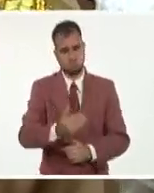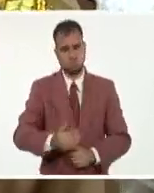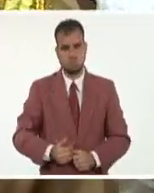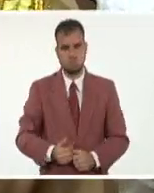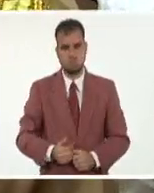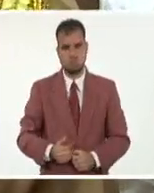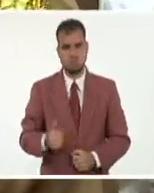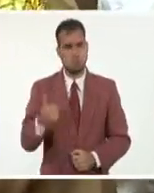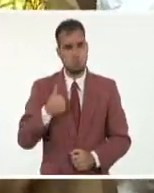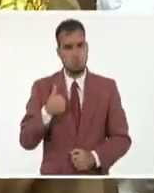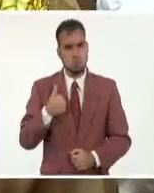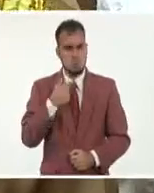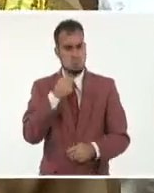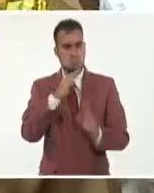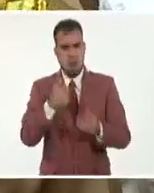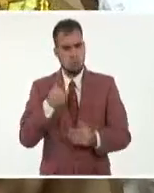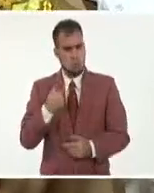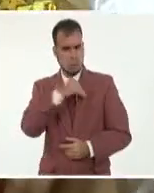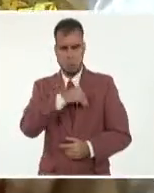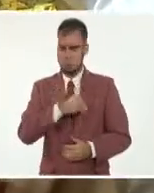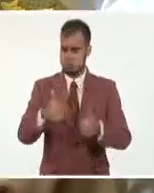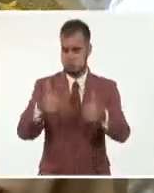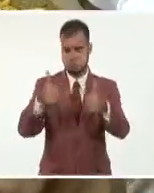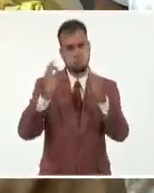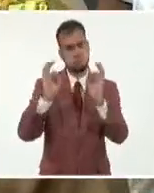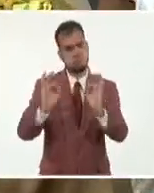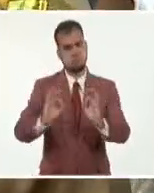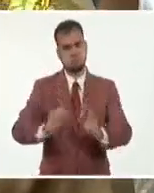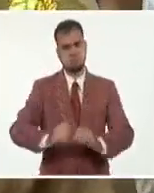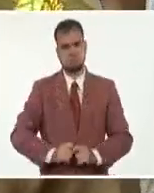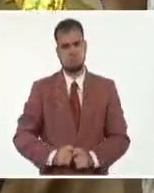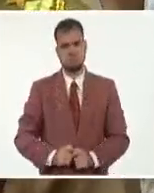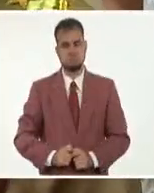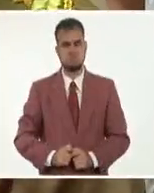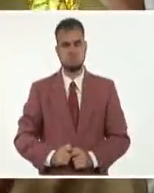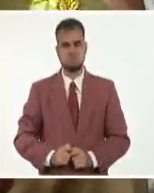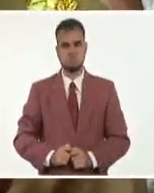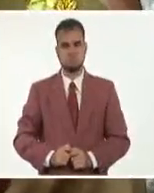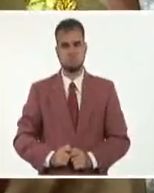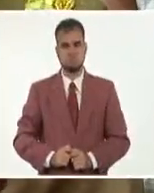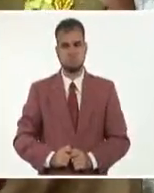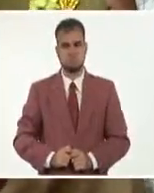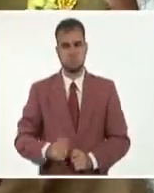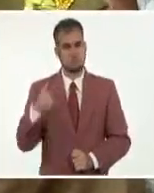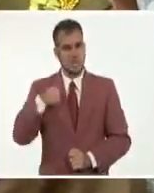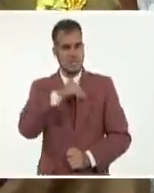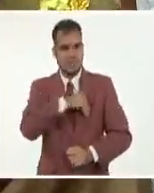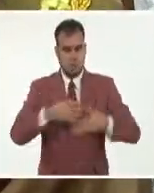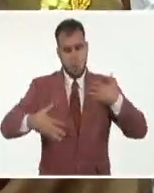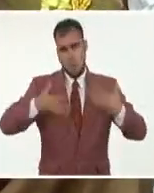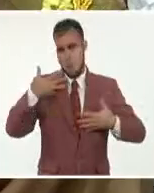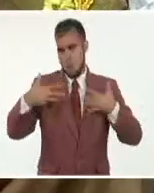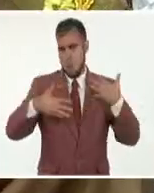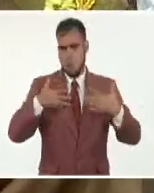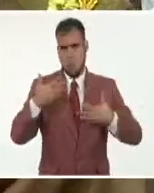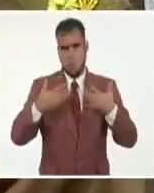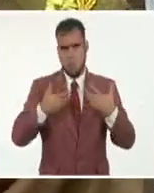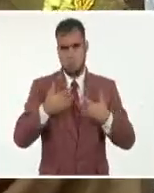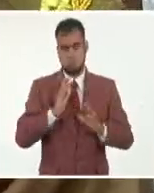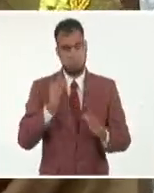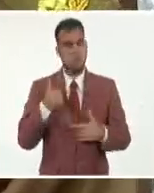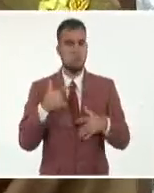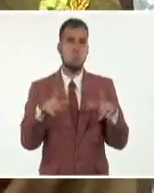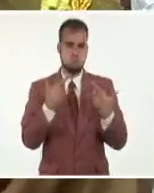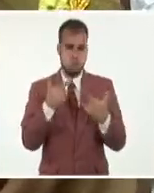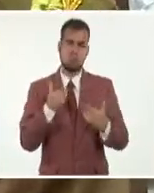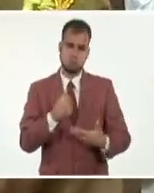voy a morir lleno de gloria, de orgullo de haber cumplido con mi